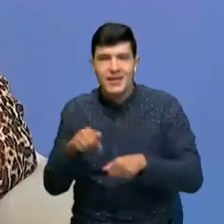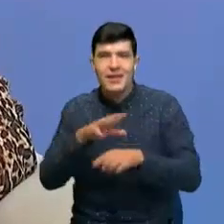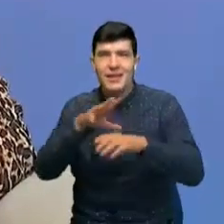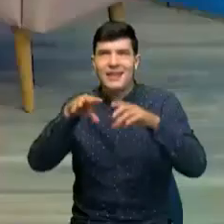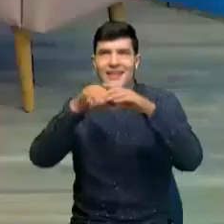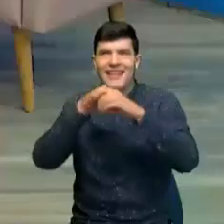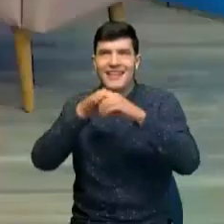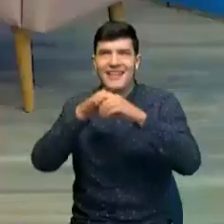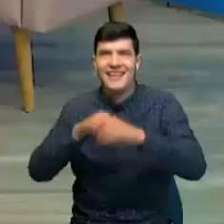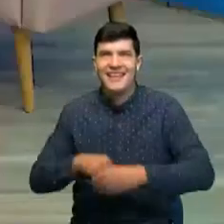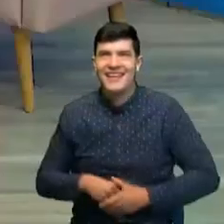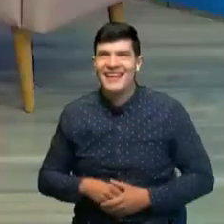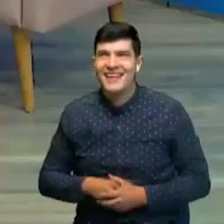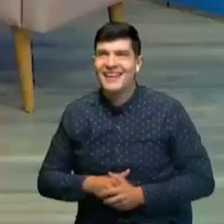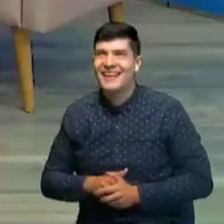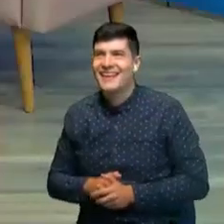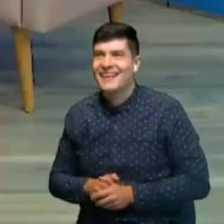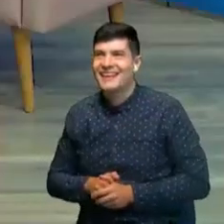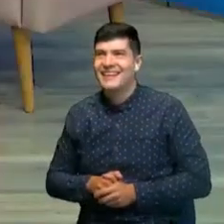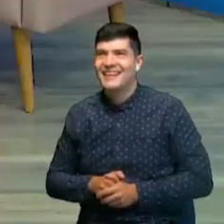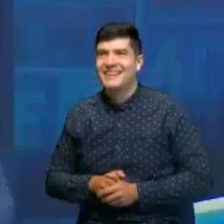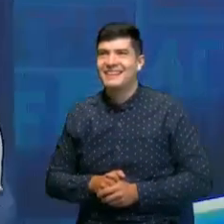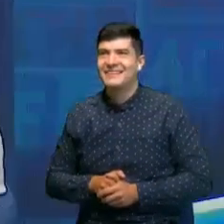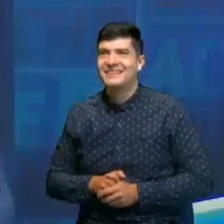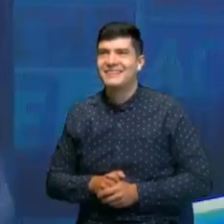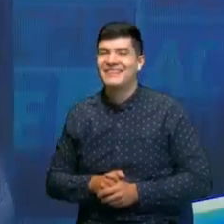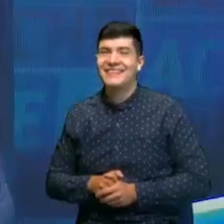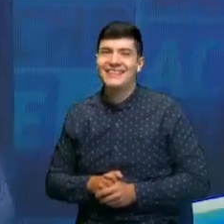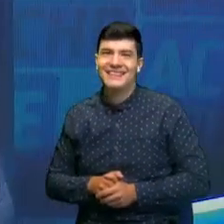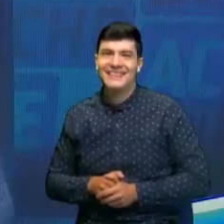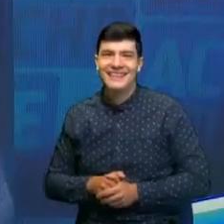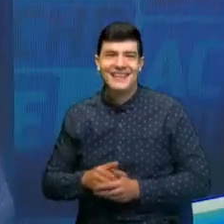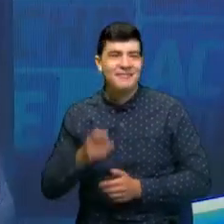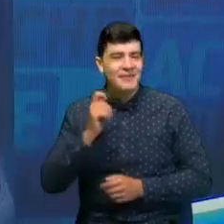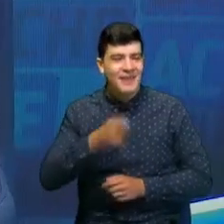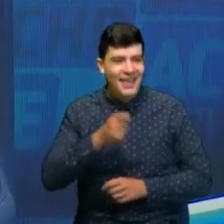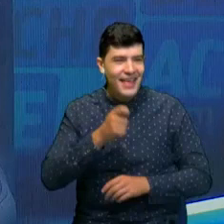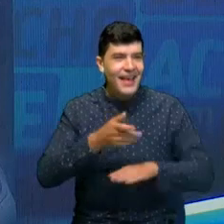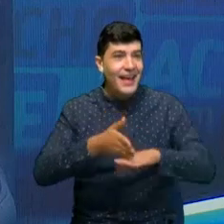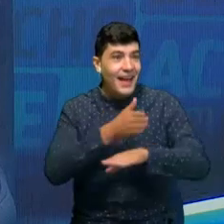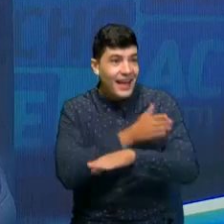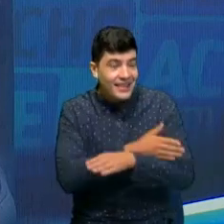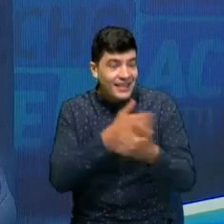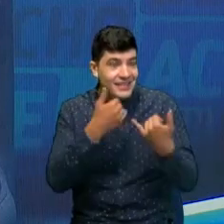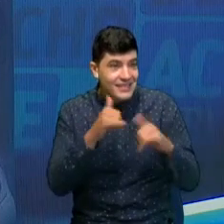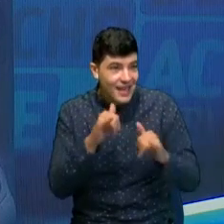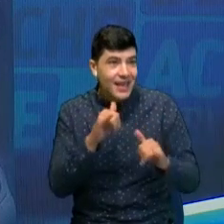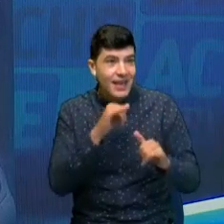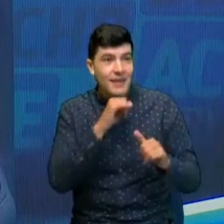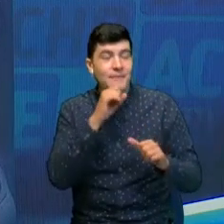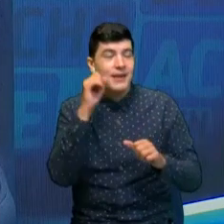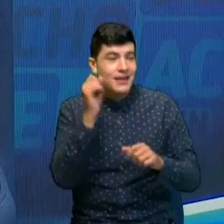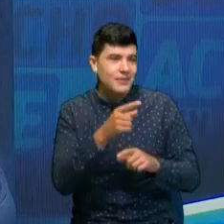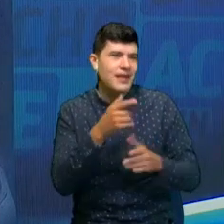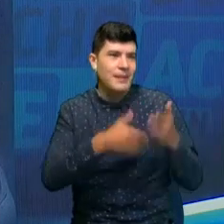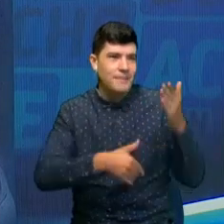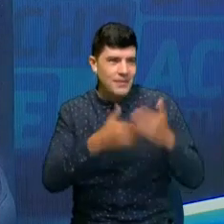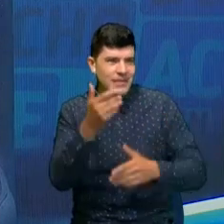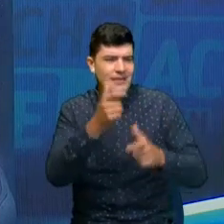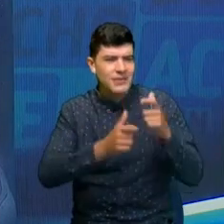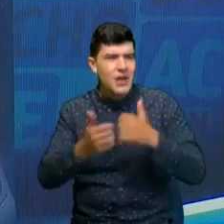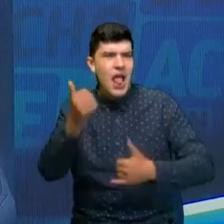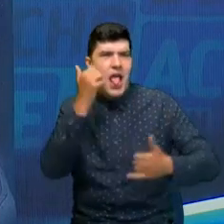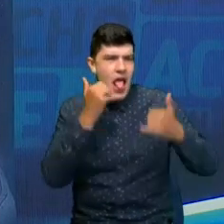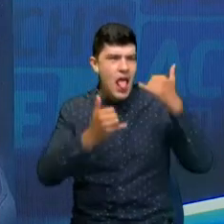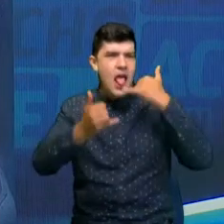TRO. Bueno, abogada, antes de hacerle la pregunta que tengo, pues ya empezamos a recibir las llamadas de nuestros televidentes. Yo